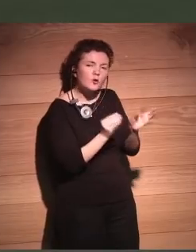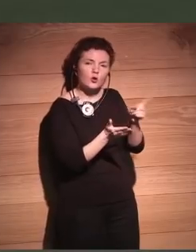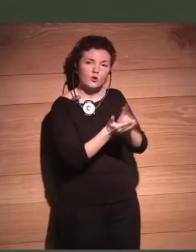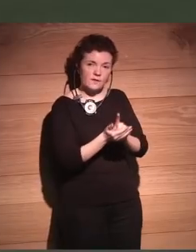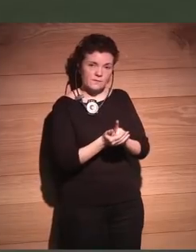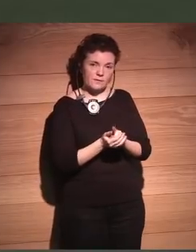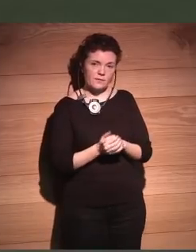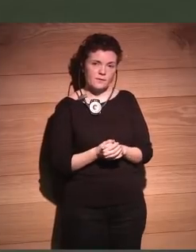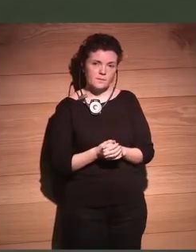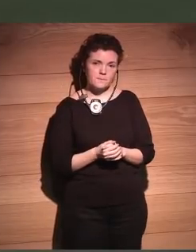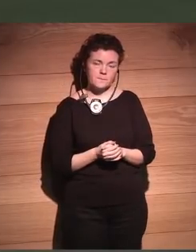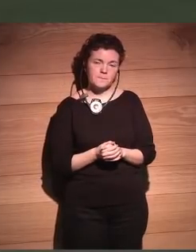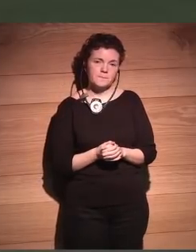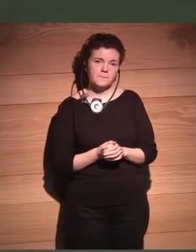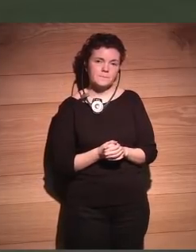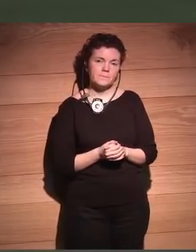En este sentido,